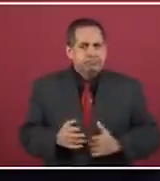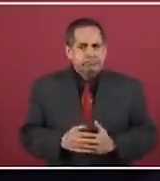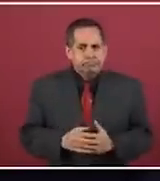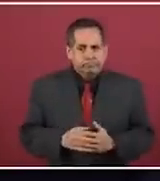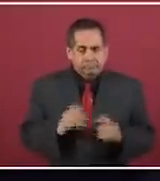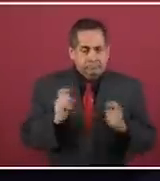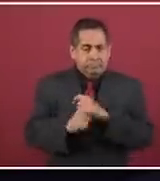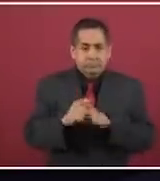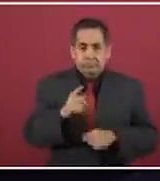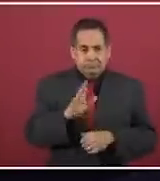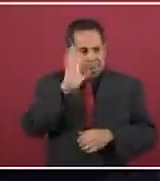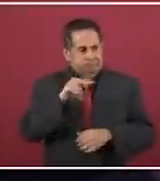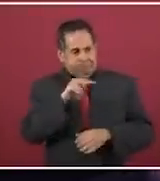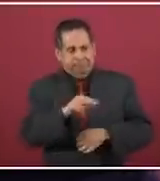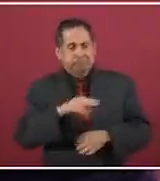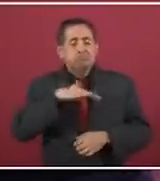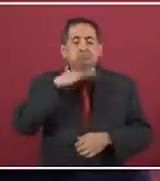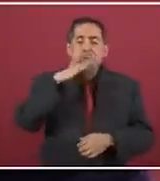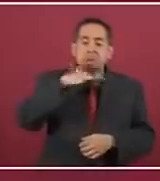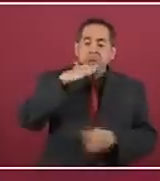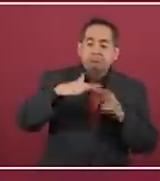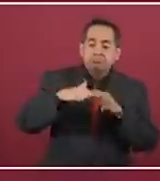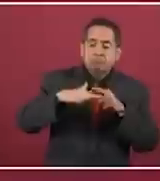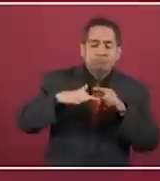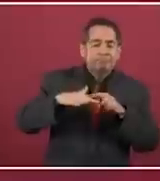Es una enfermedad.